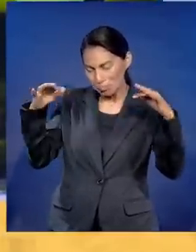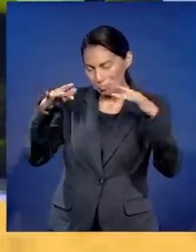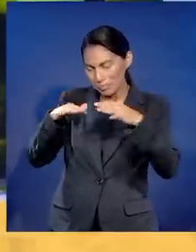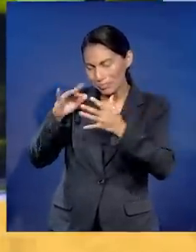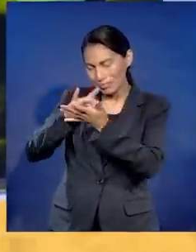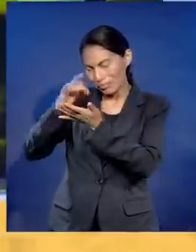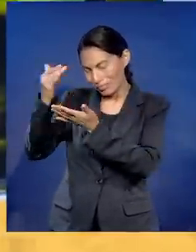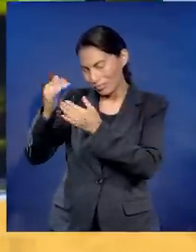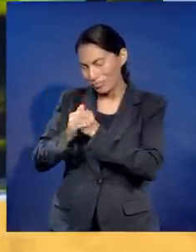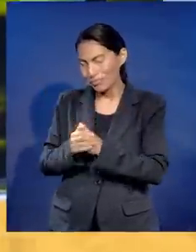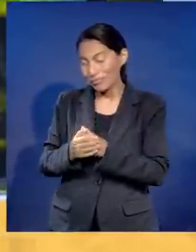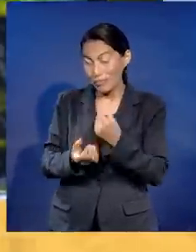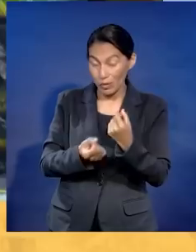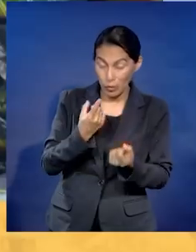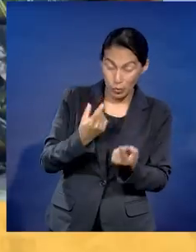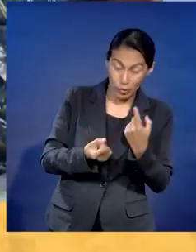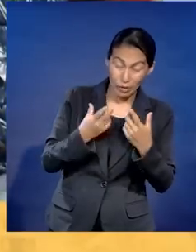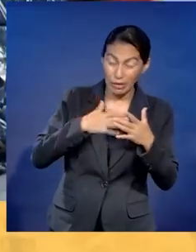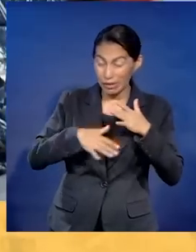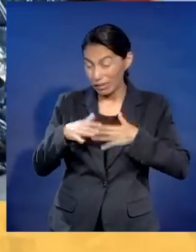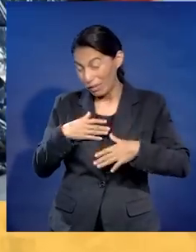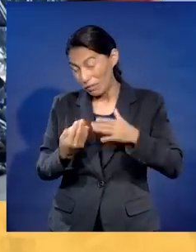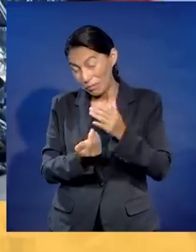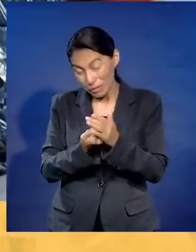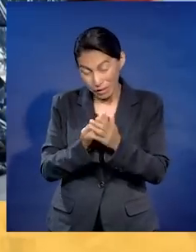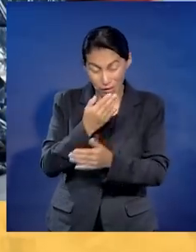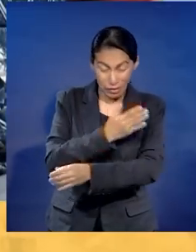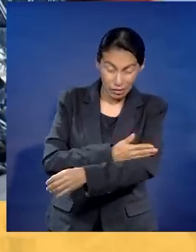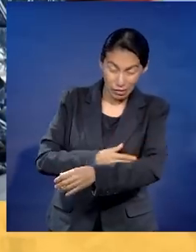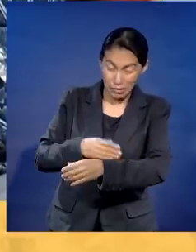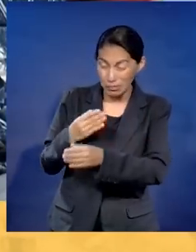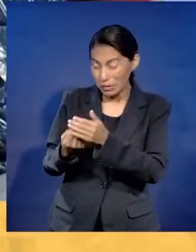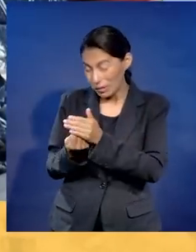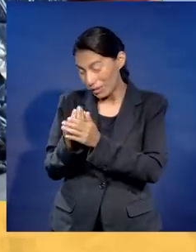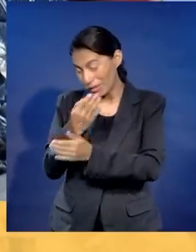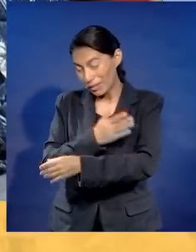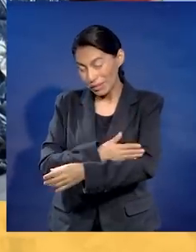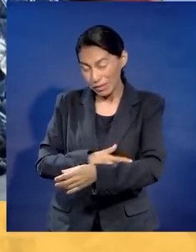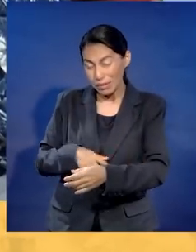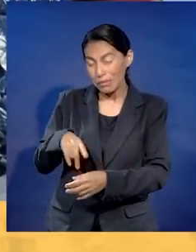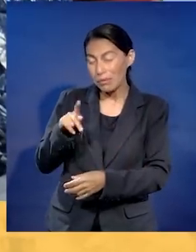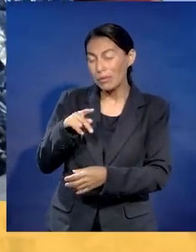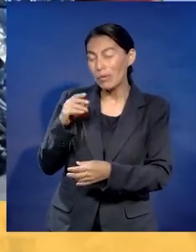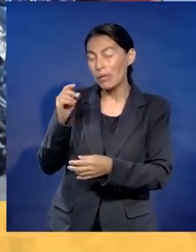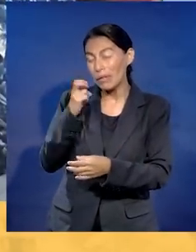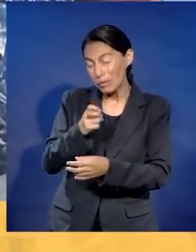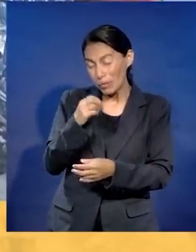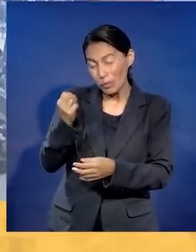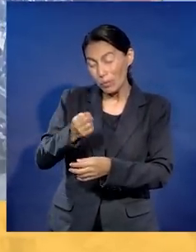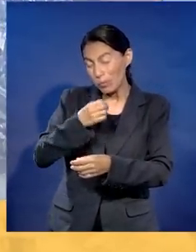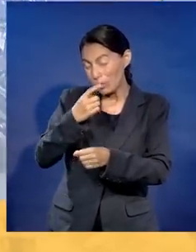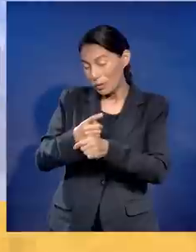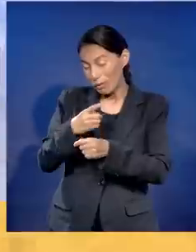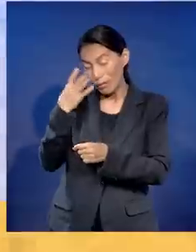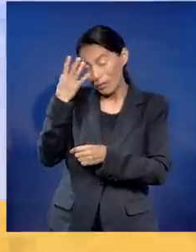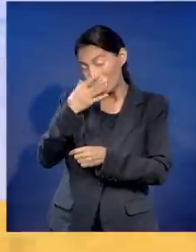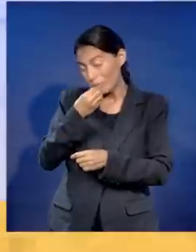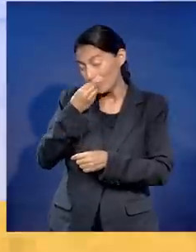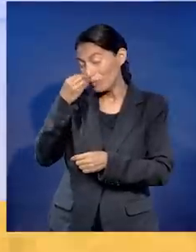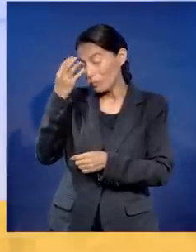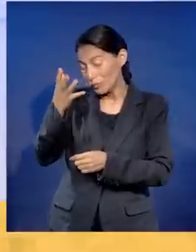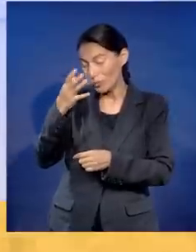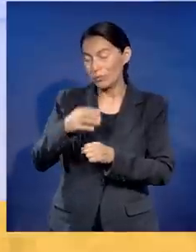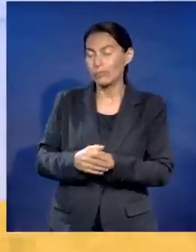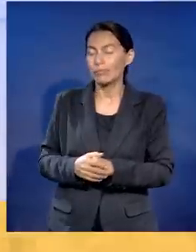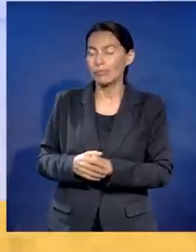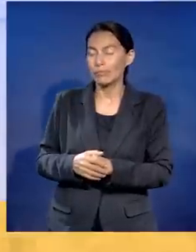Quizá algunos están un poco cansados, mañana, tarde, pero ayúdanos a ver esto como un privilegio enorme, como lo